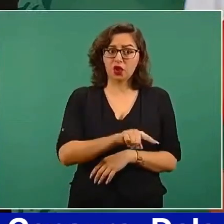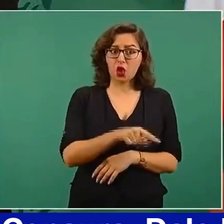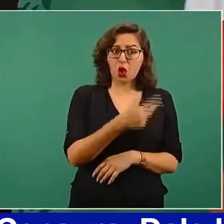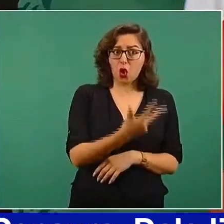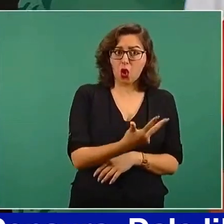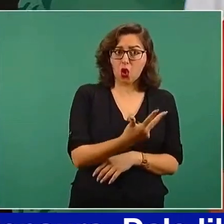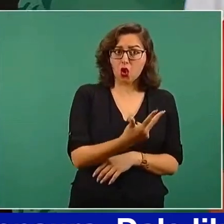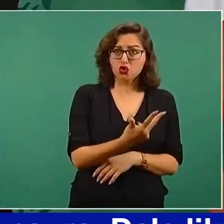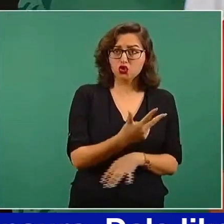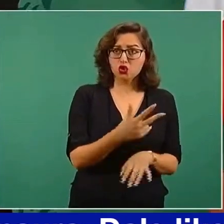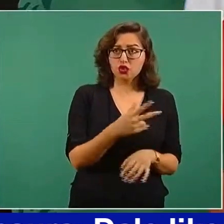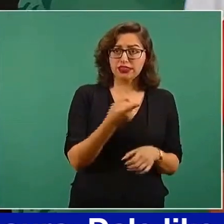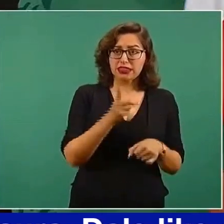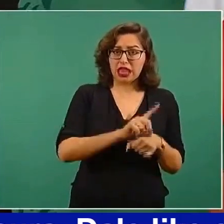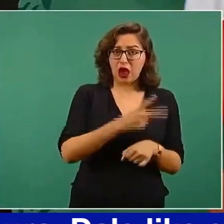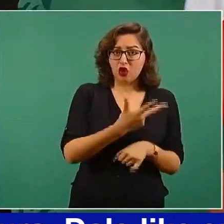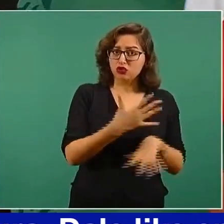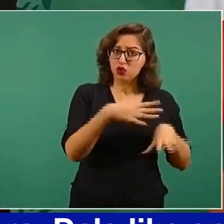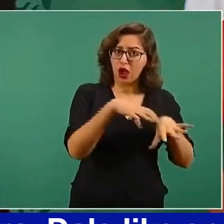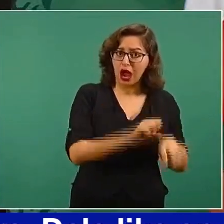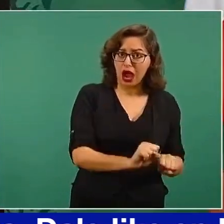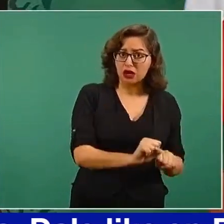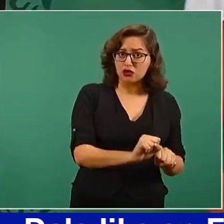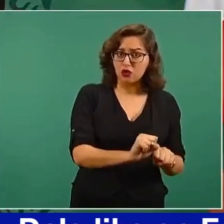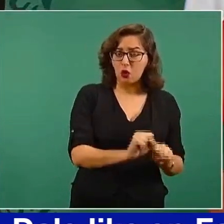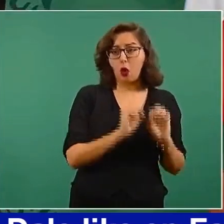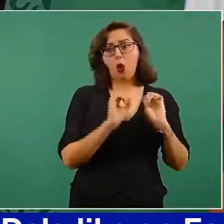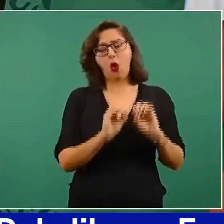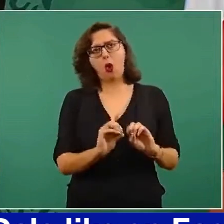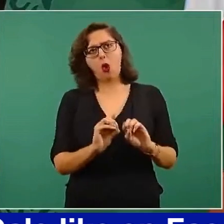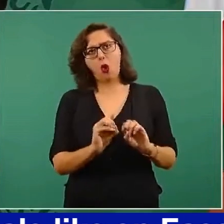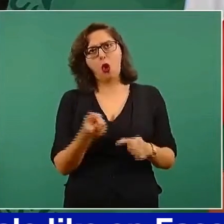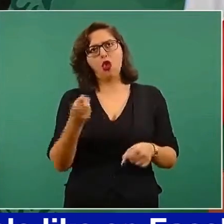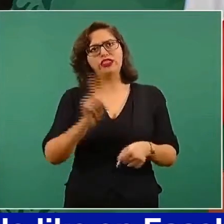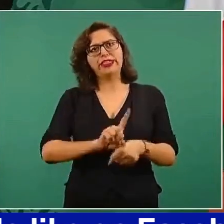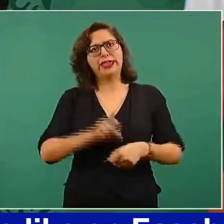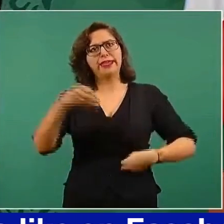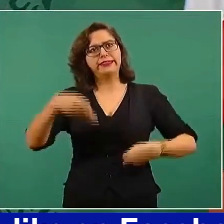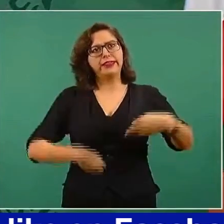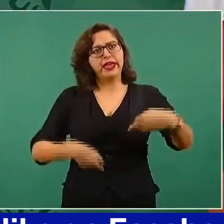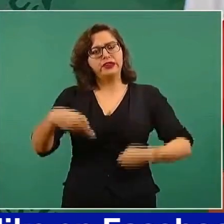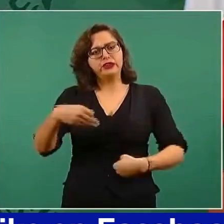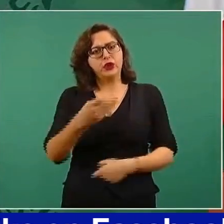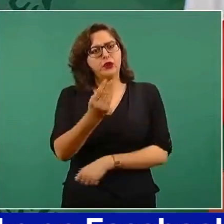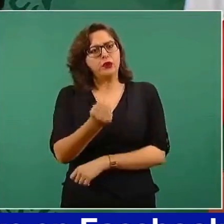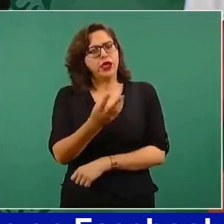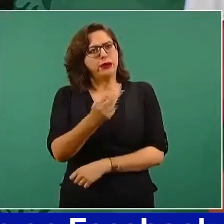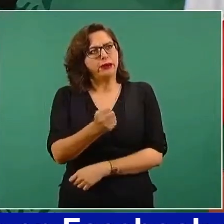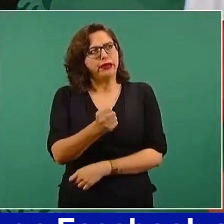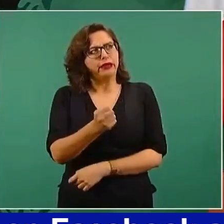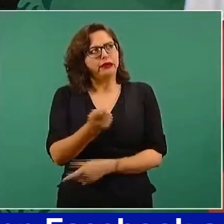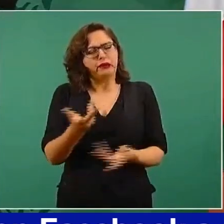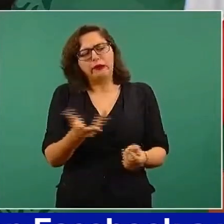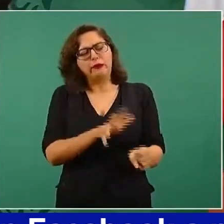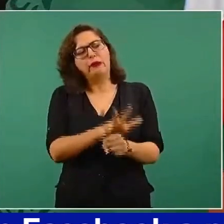9? ¿En qué momento se puede reponer un procedimiento si todo fue una